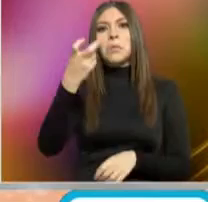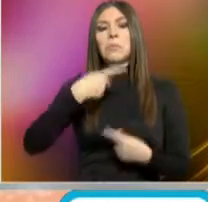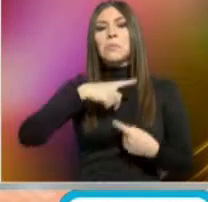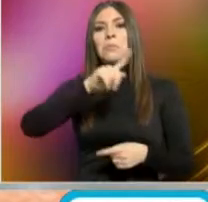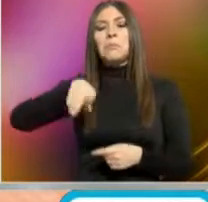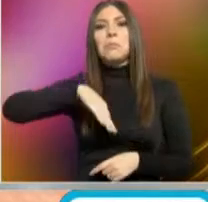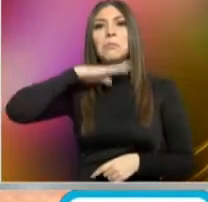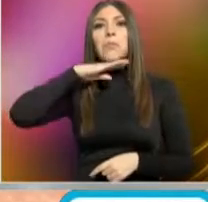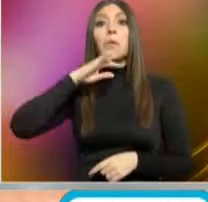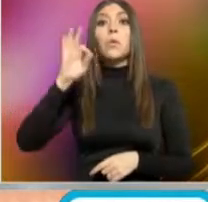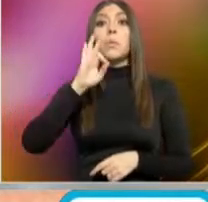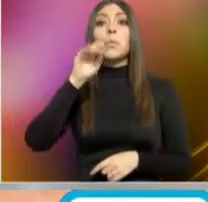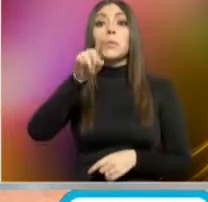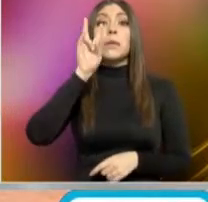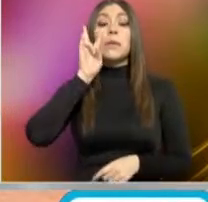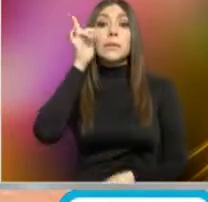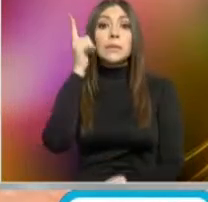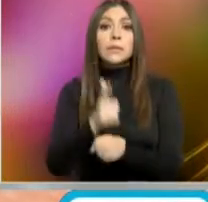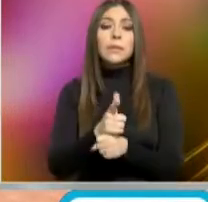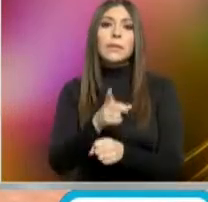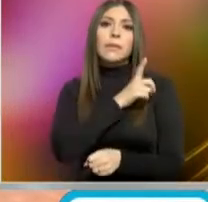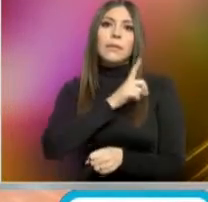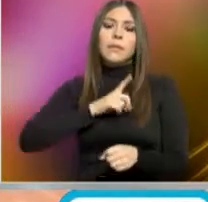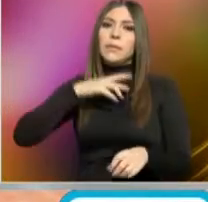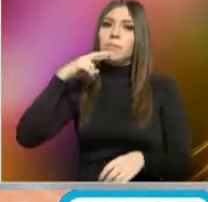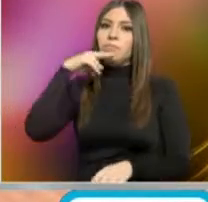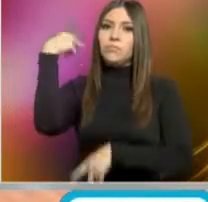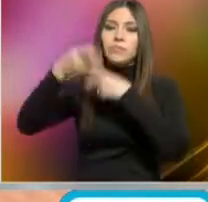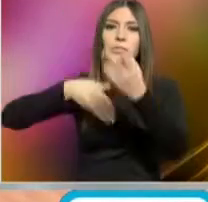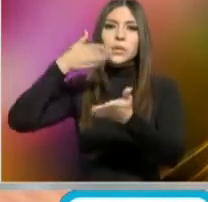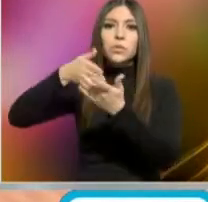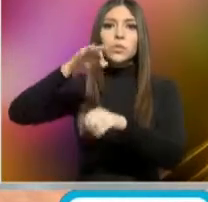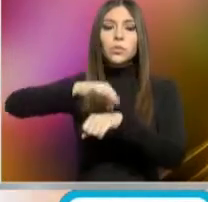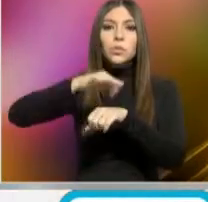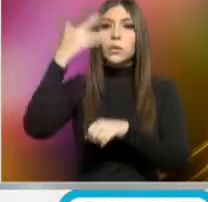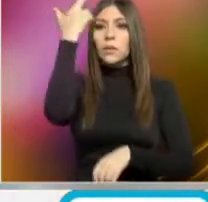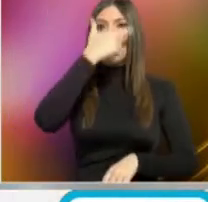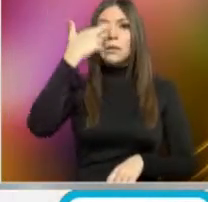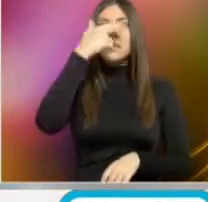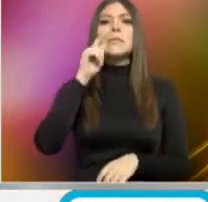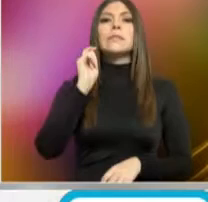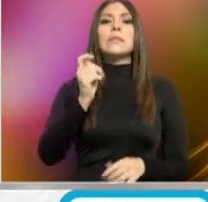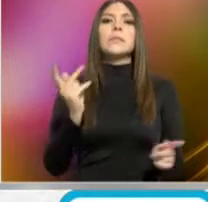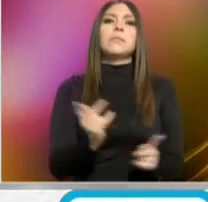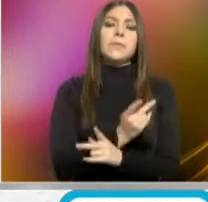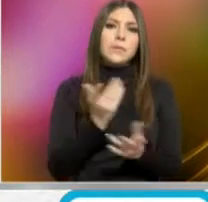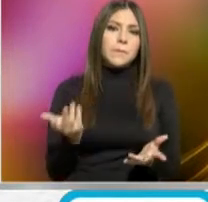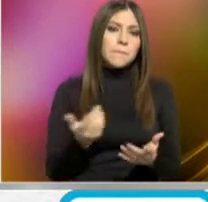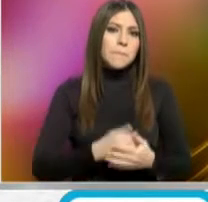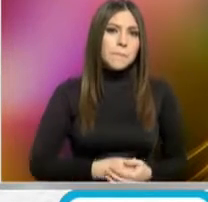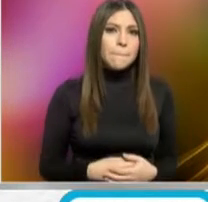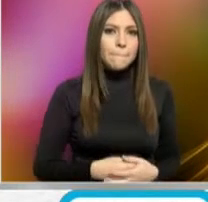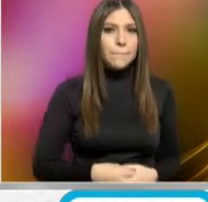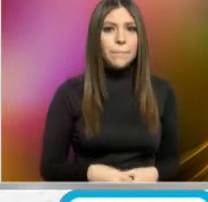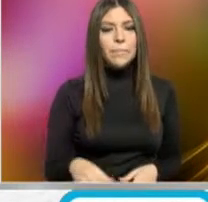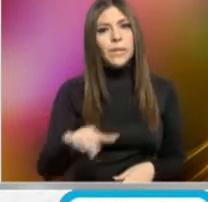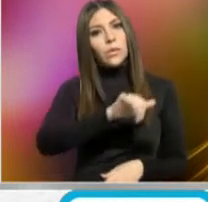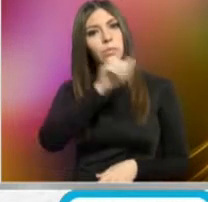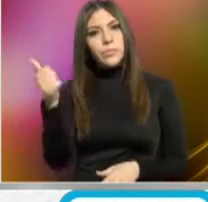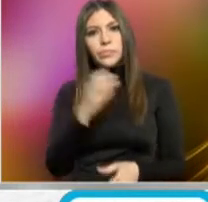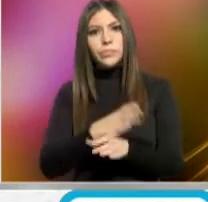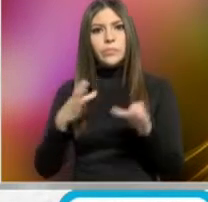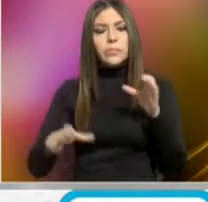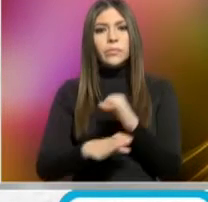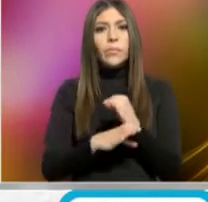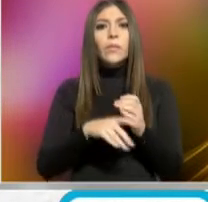en cuanto notaran alguna cosa así, llevarlo al médico para que revisara qué está pasando. Otra cosa es las diferencias